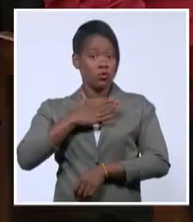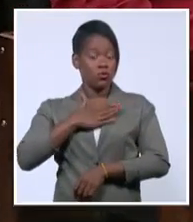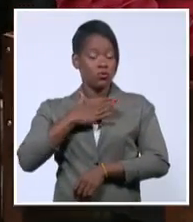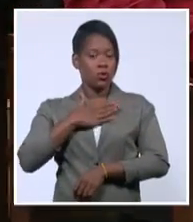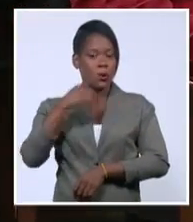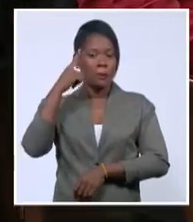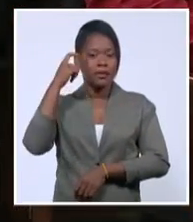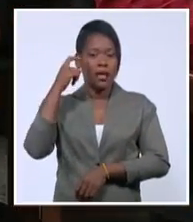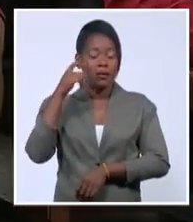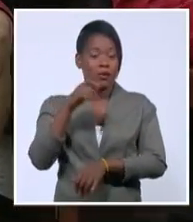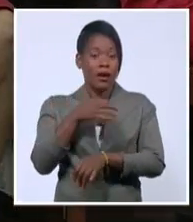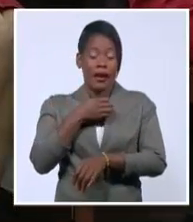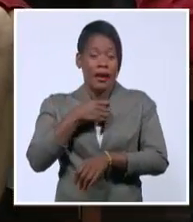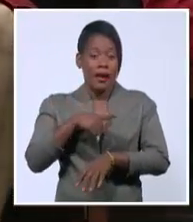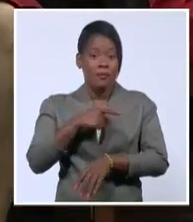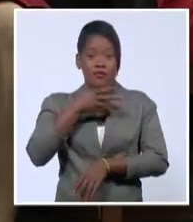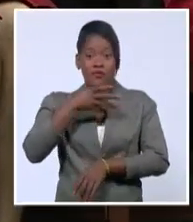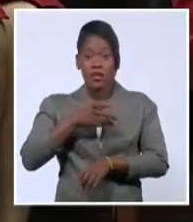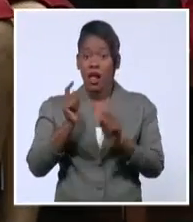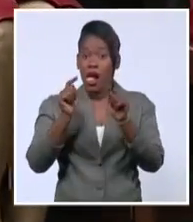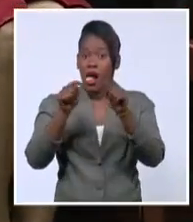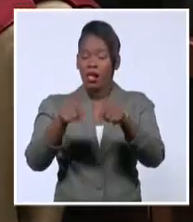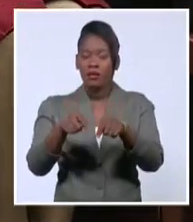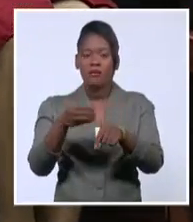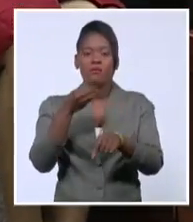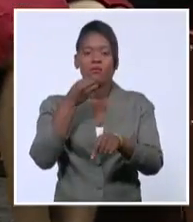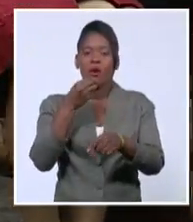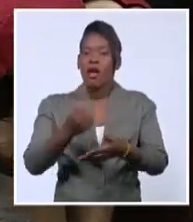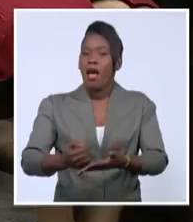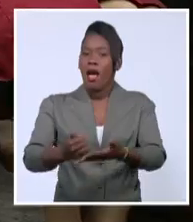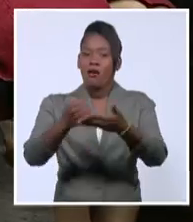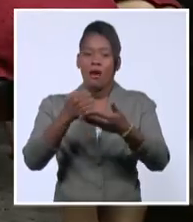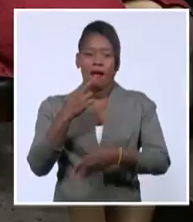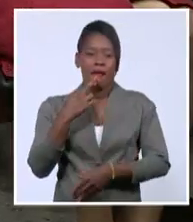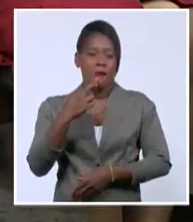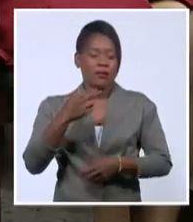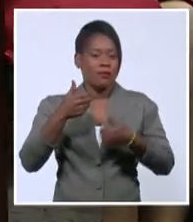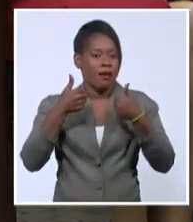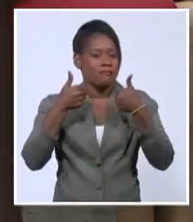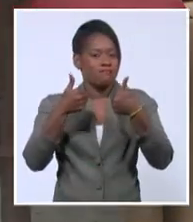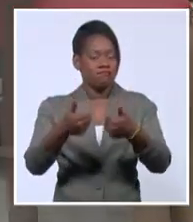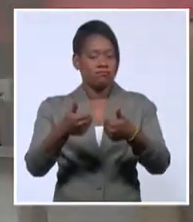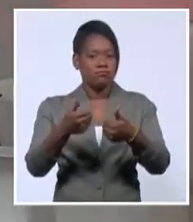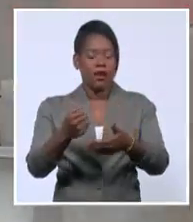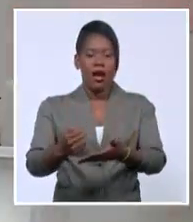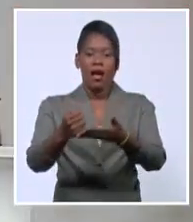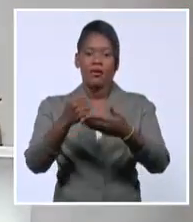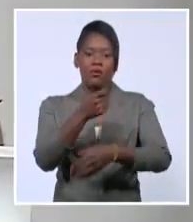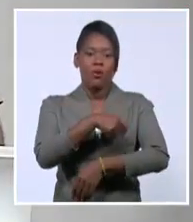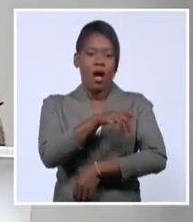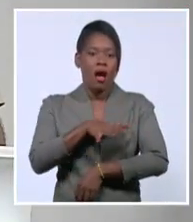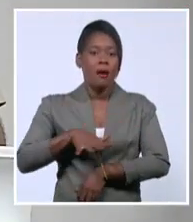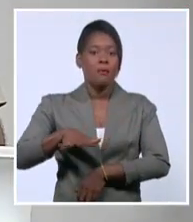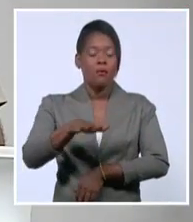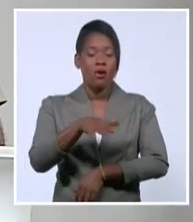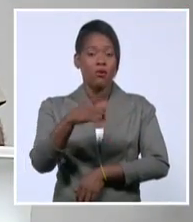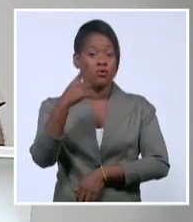para dolor de nuestros enemigos, que tienen respuesta en las acciones concretas de los